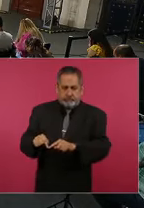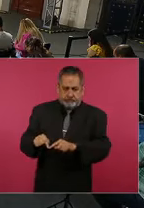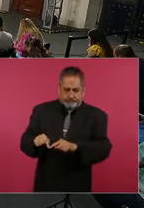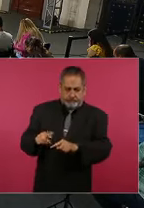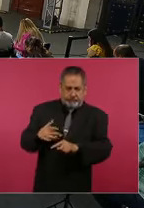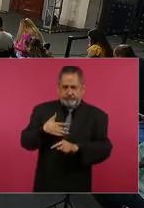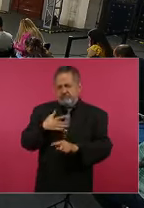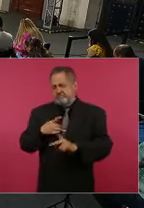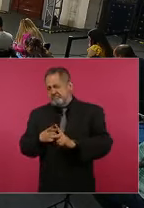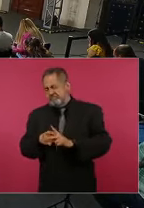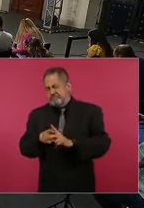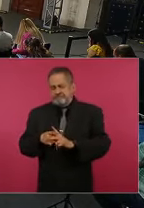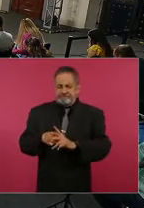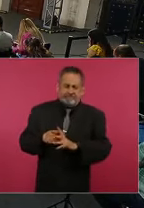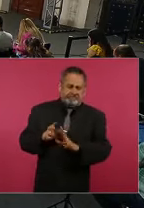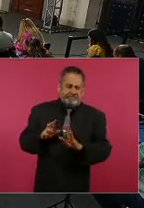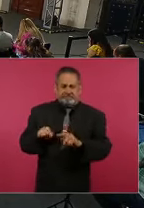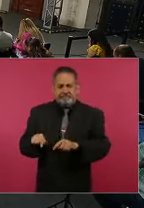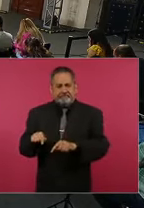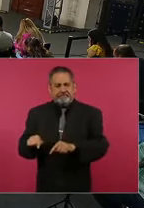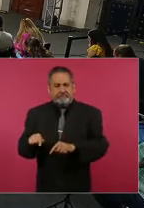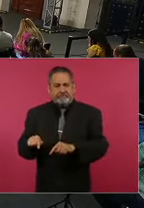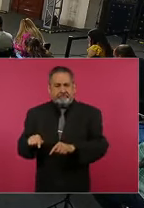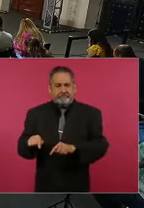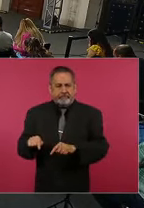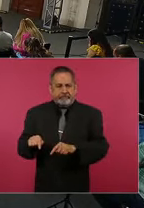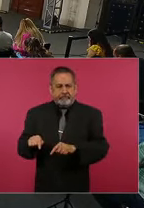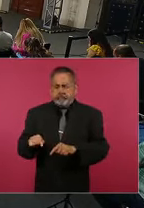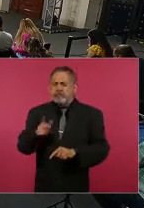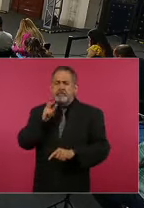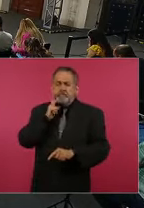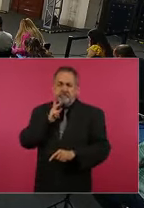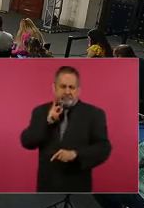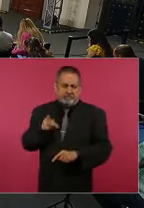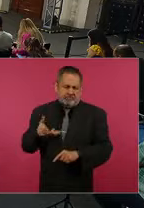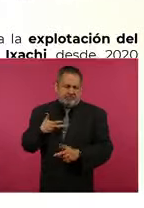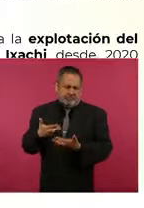calculaba de que había petróleo, pero